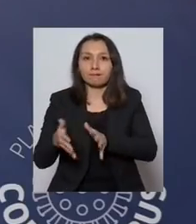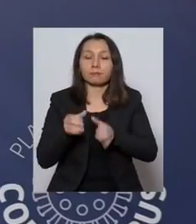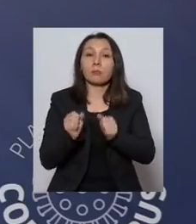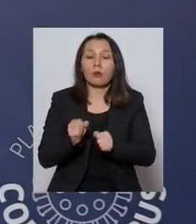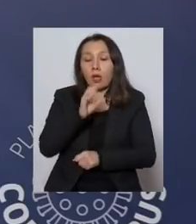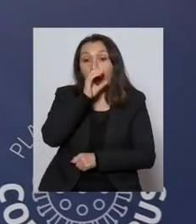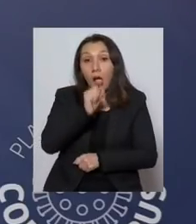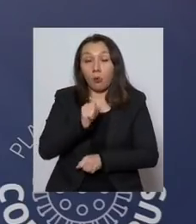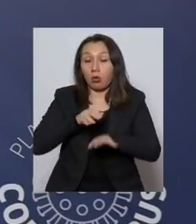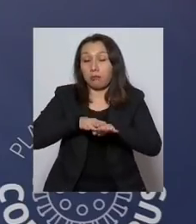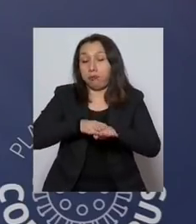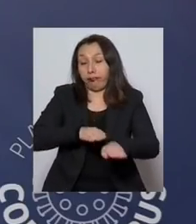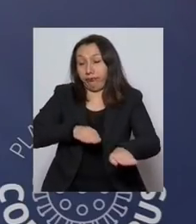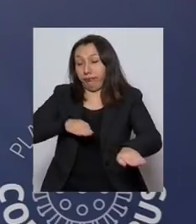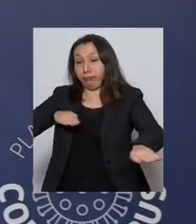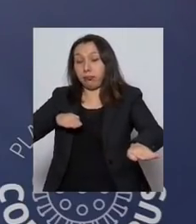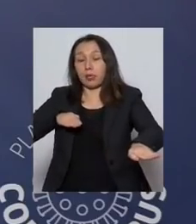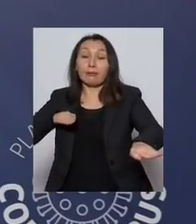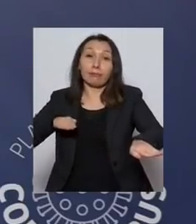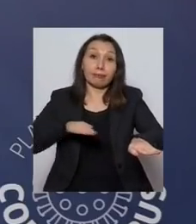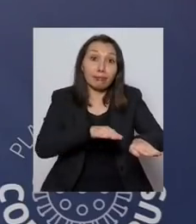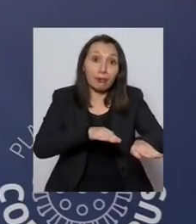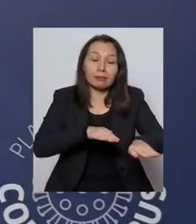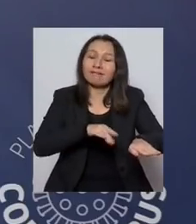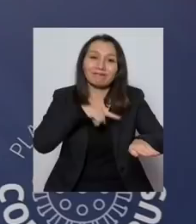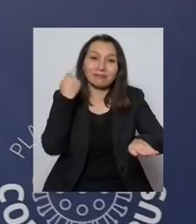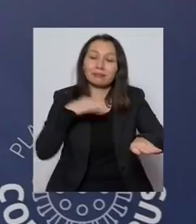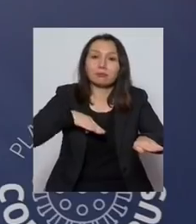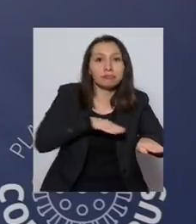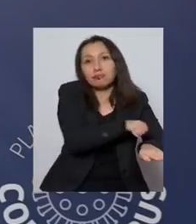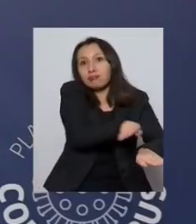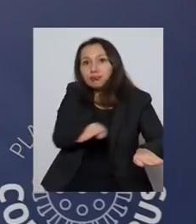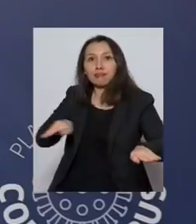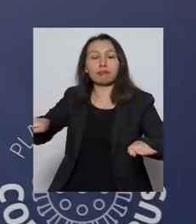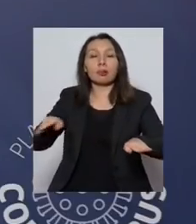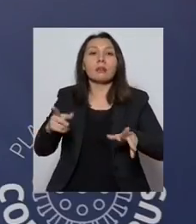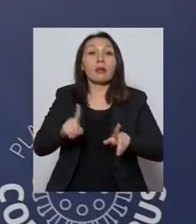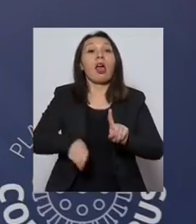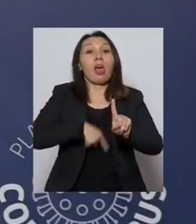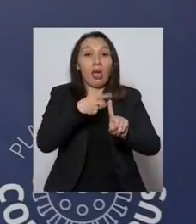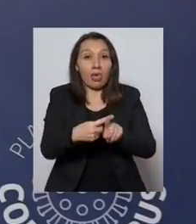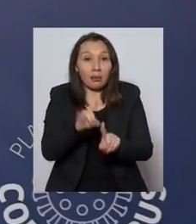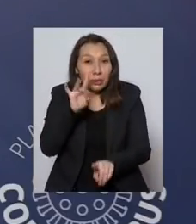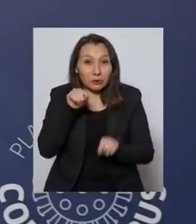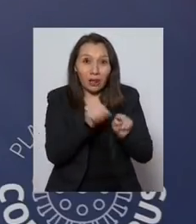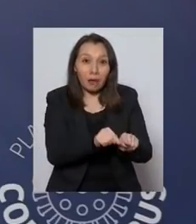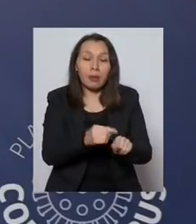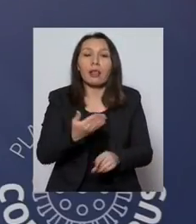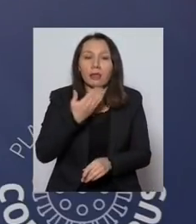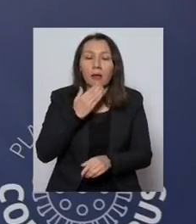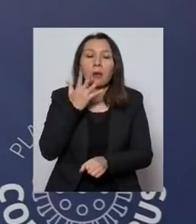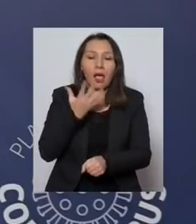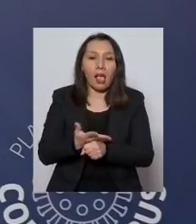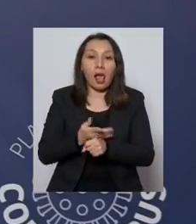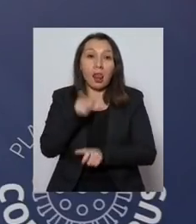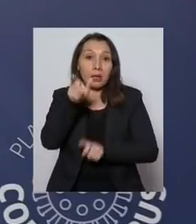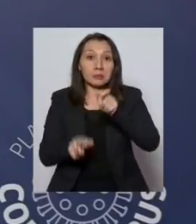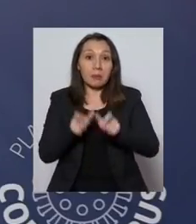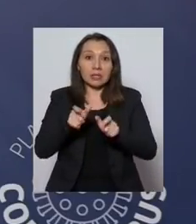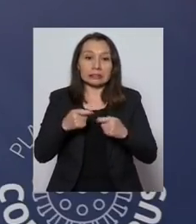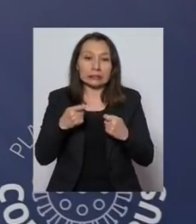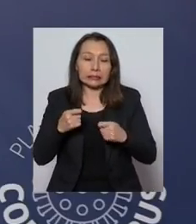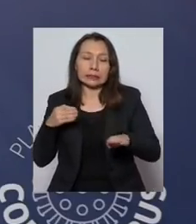probablemente que aguantar un taco y devolverse. Y no solo eso, sino que además las personas